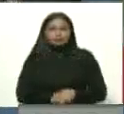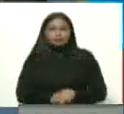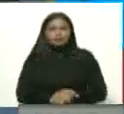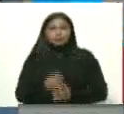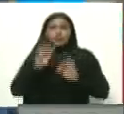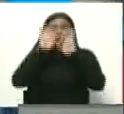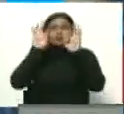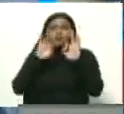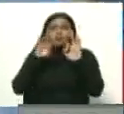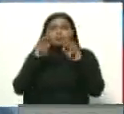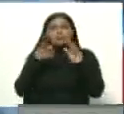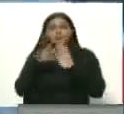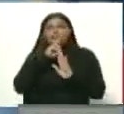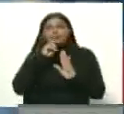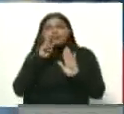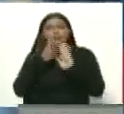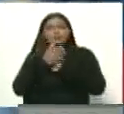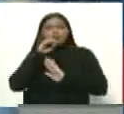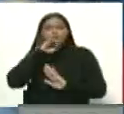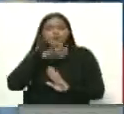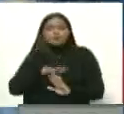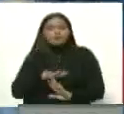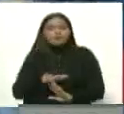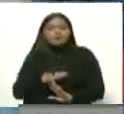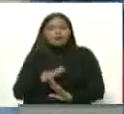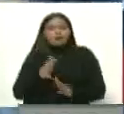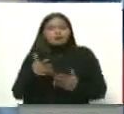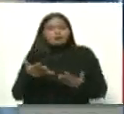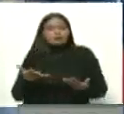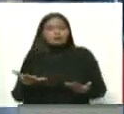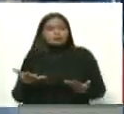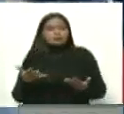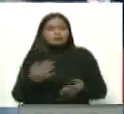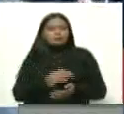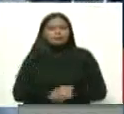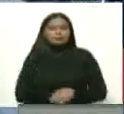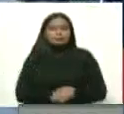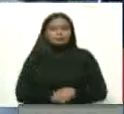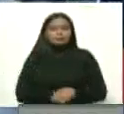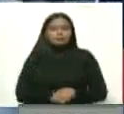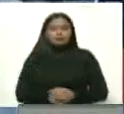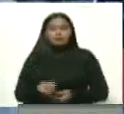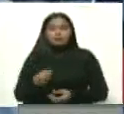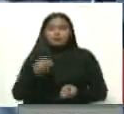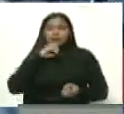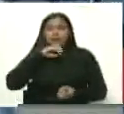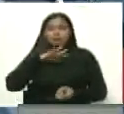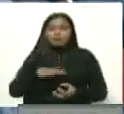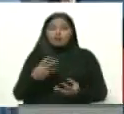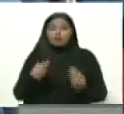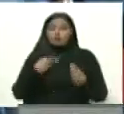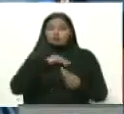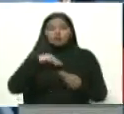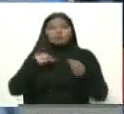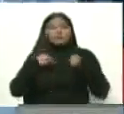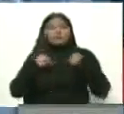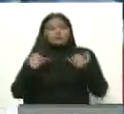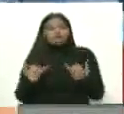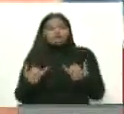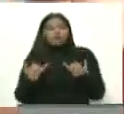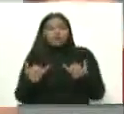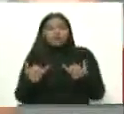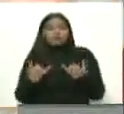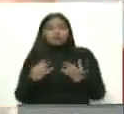una manera de llamar a una historia que historia viva, actual, presente,